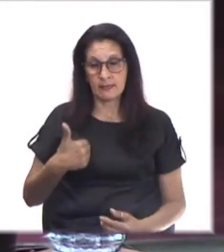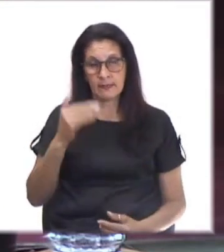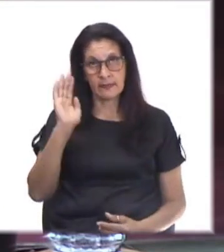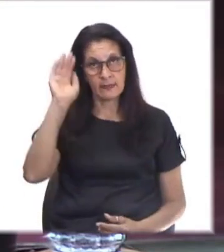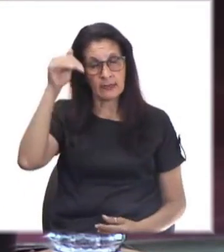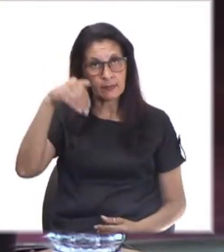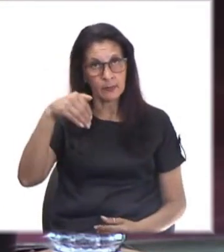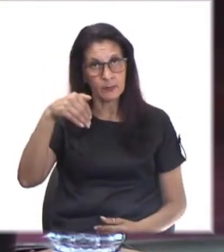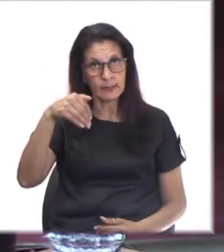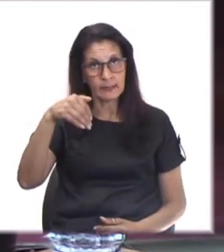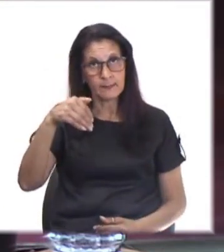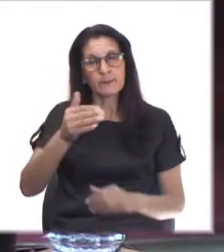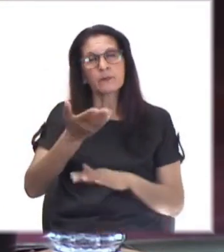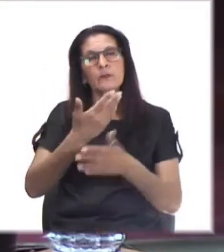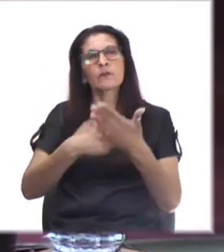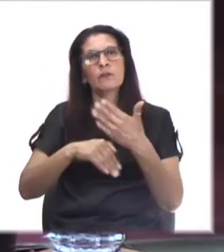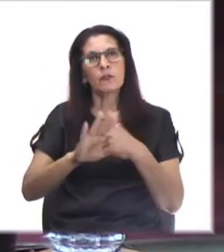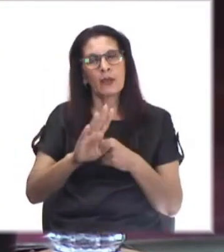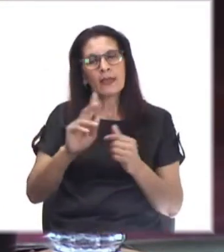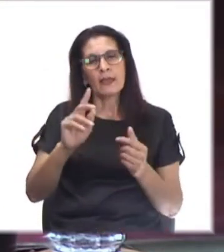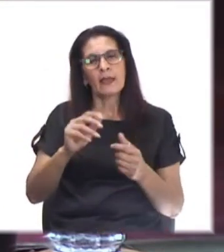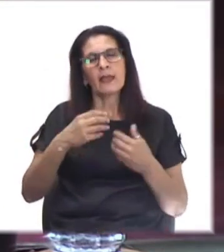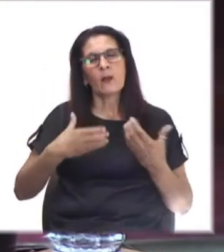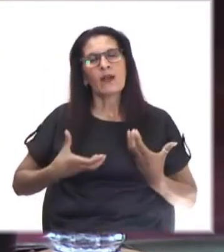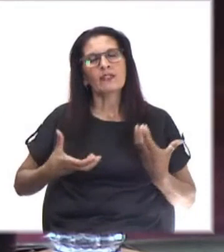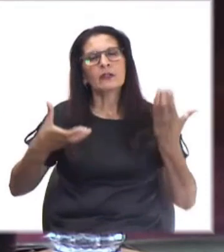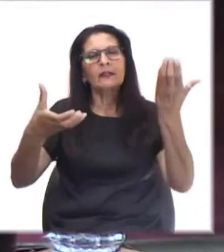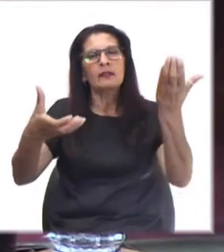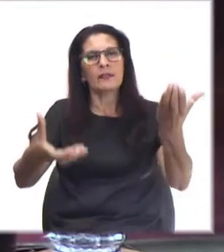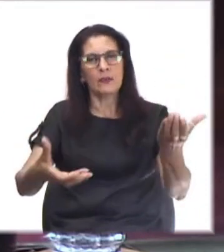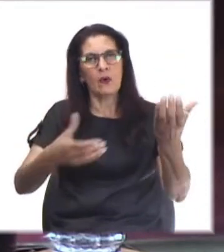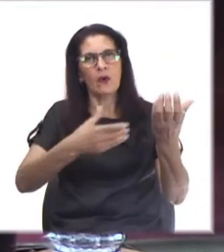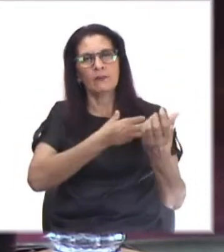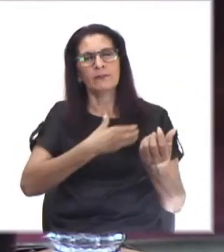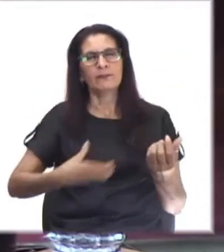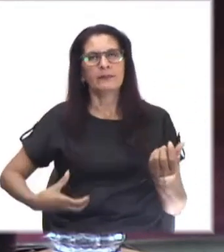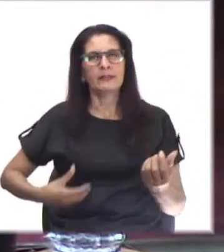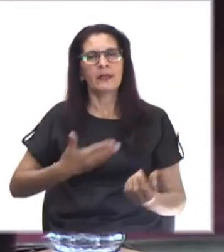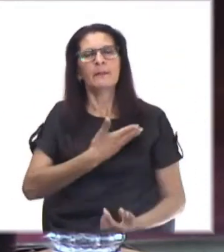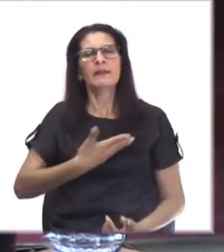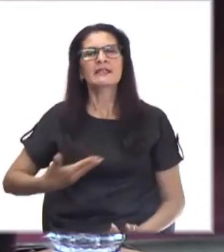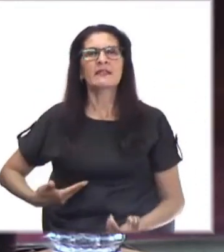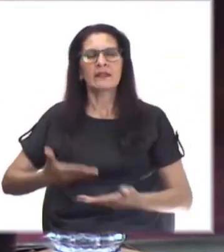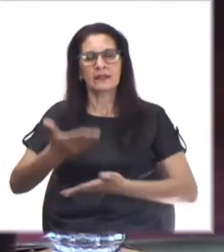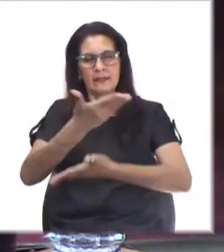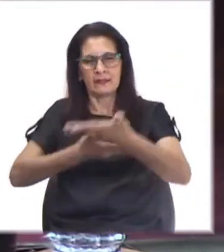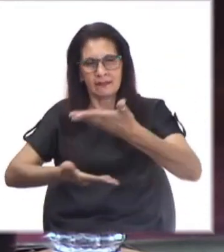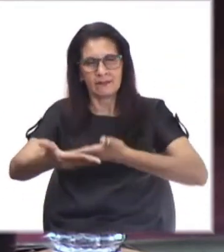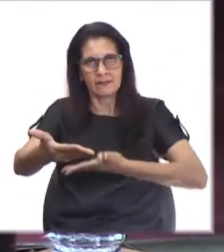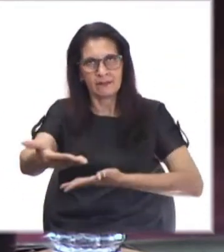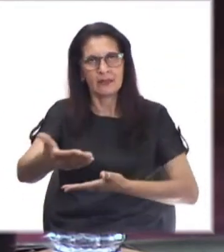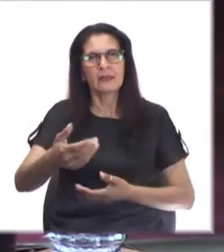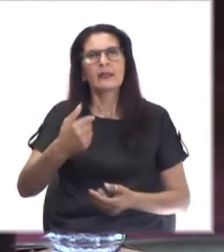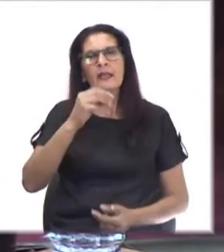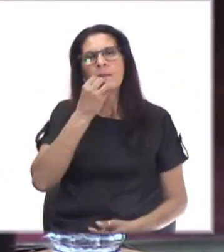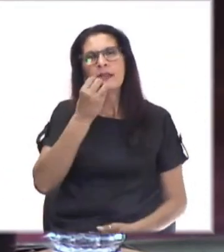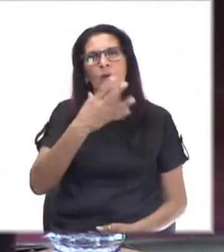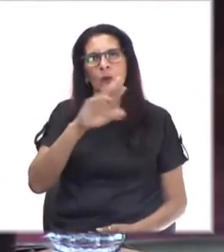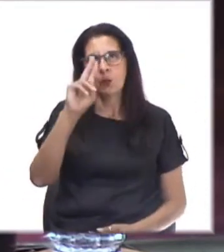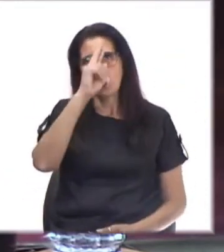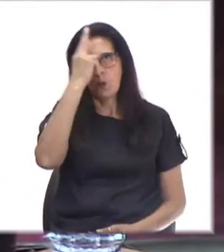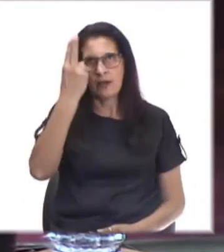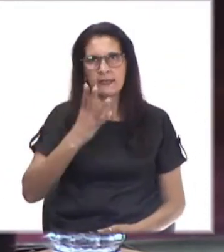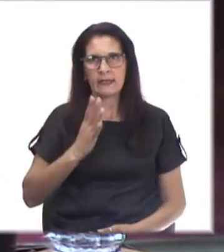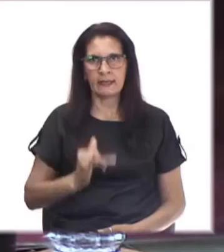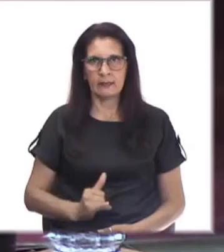fue el cambio de banda presidencial, una imagen del mejor Uruguay que queremos tener. ¿Eso